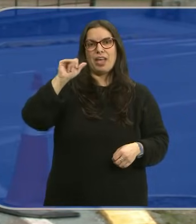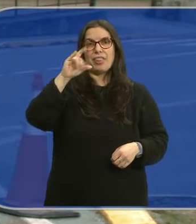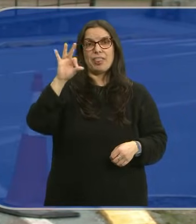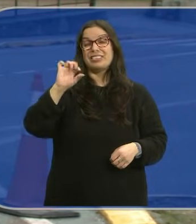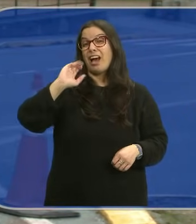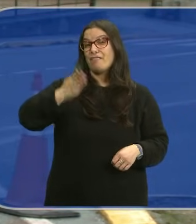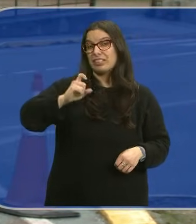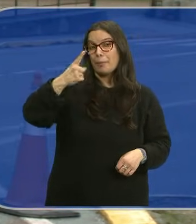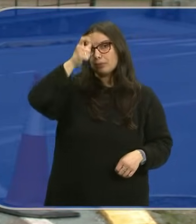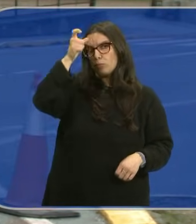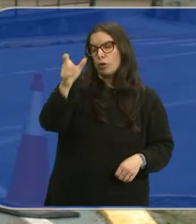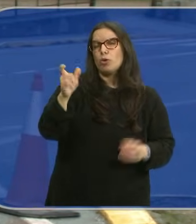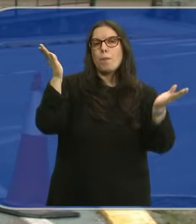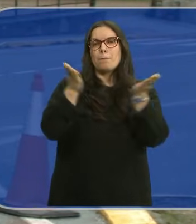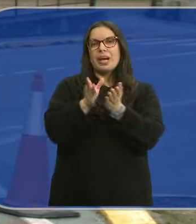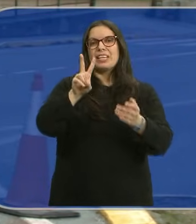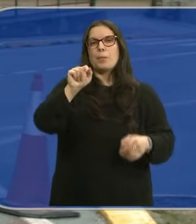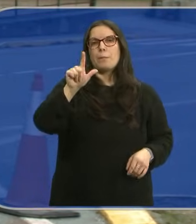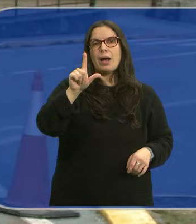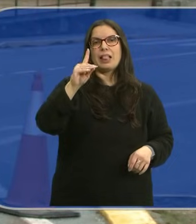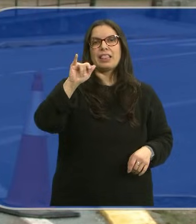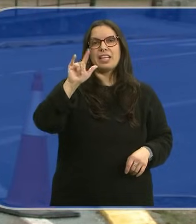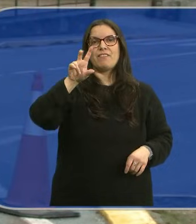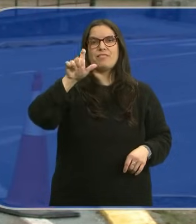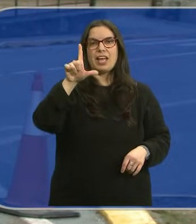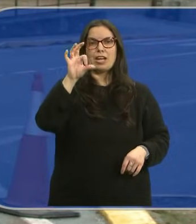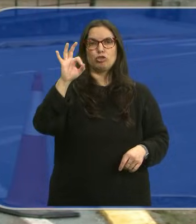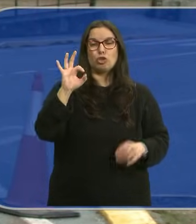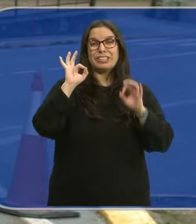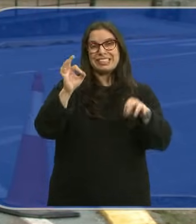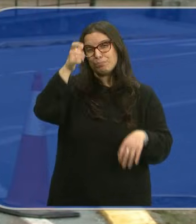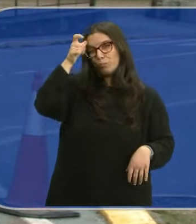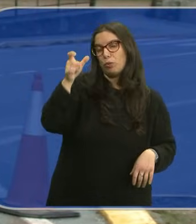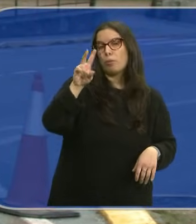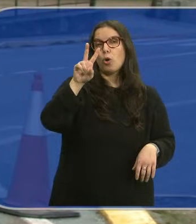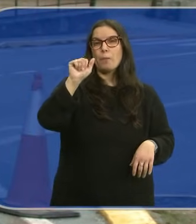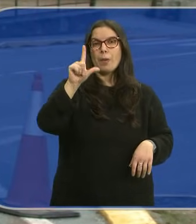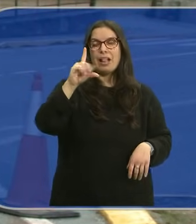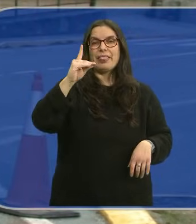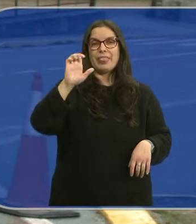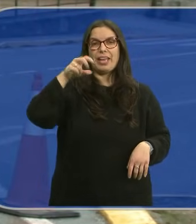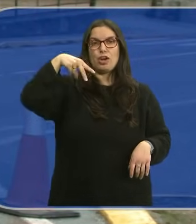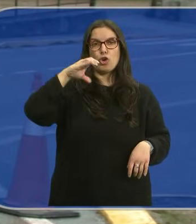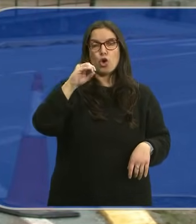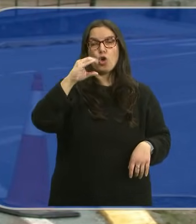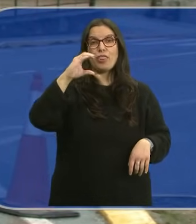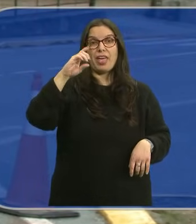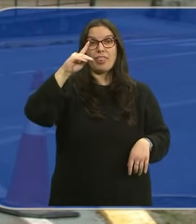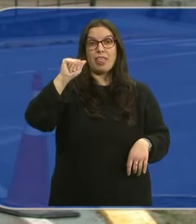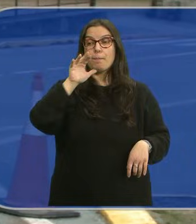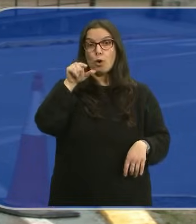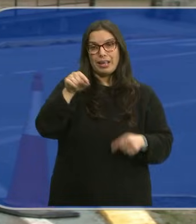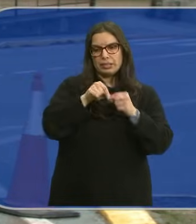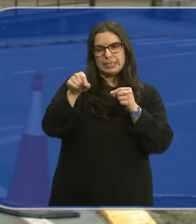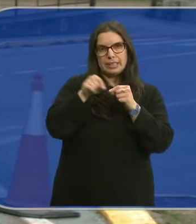son los vecinos del Valle de Valdivielso y especialmente de Valdenoceda. Y es que esta localidad está situada a tan solo